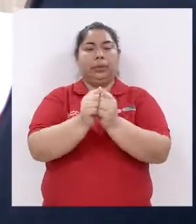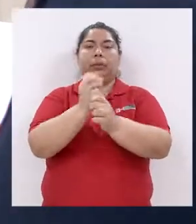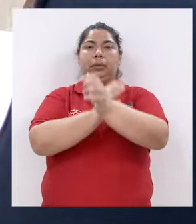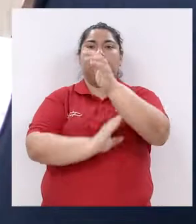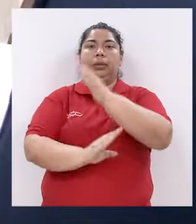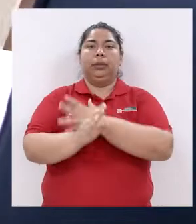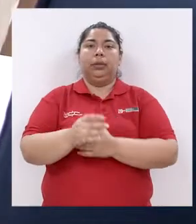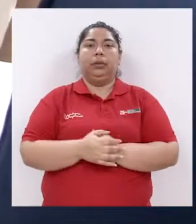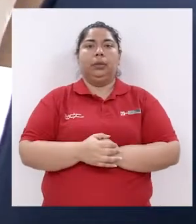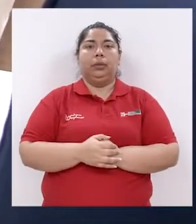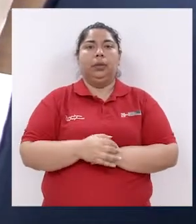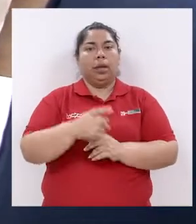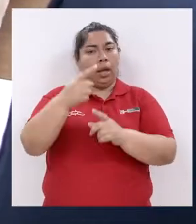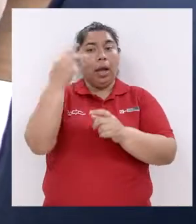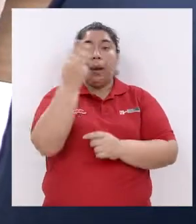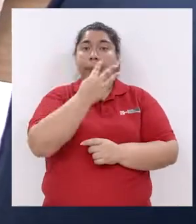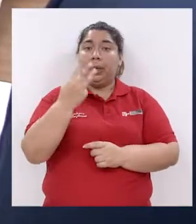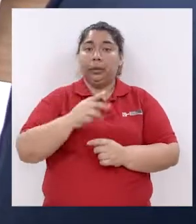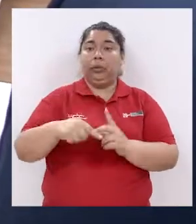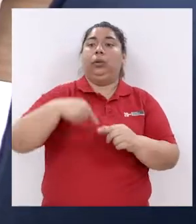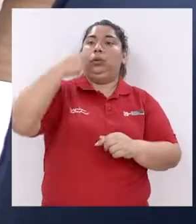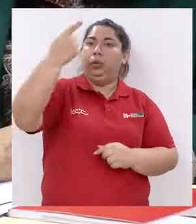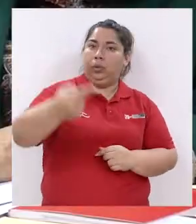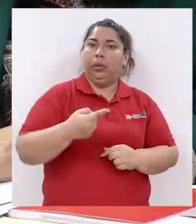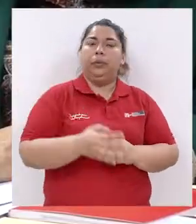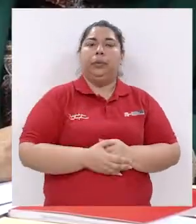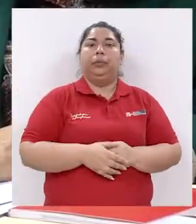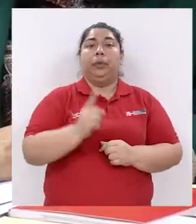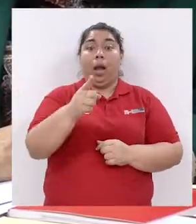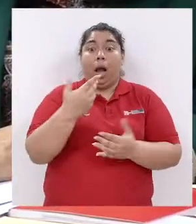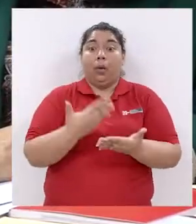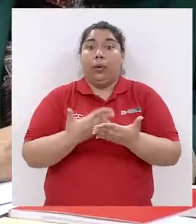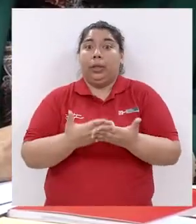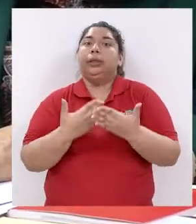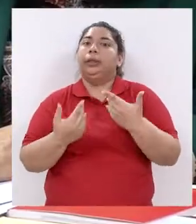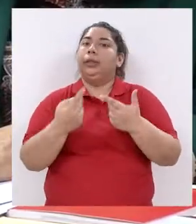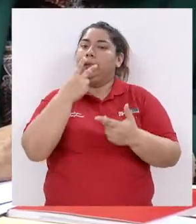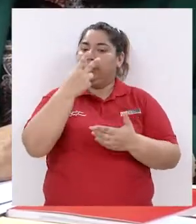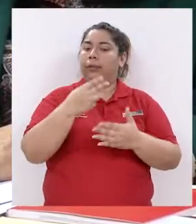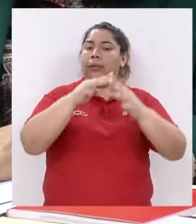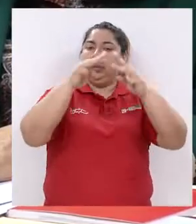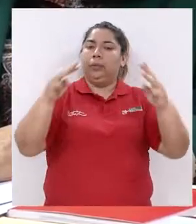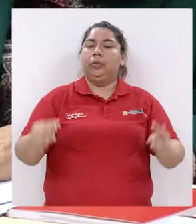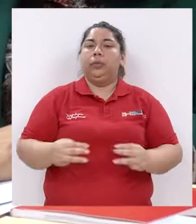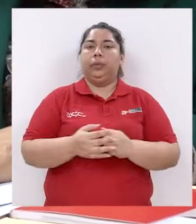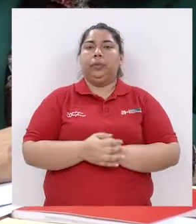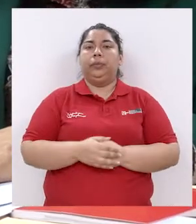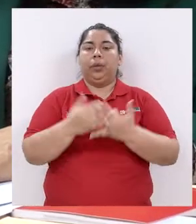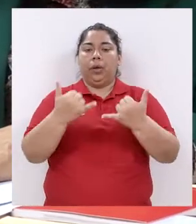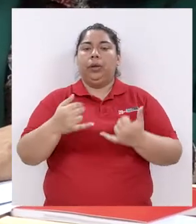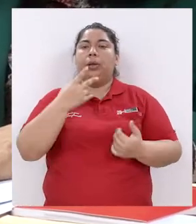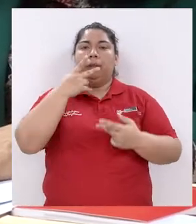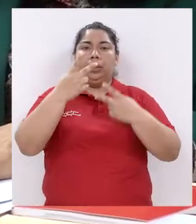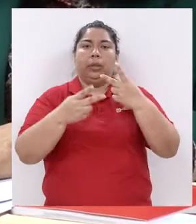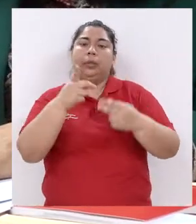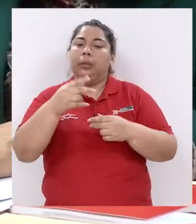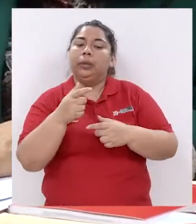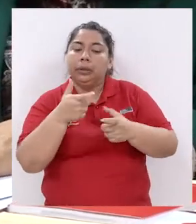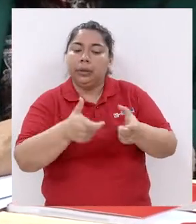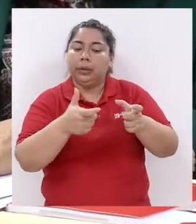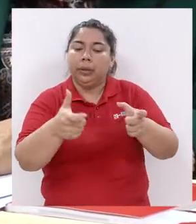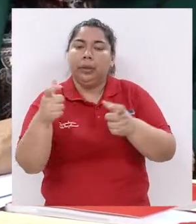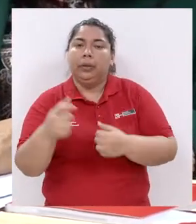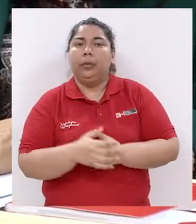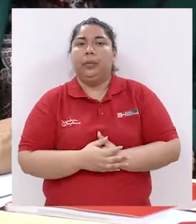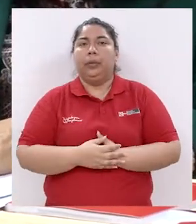con discapacidad a marzo del próximo año. Ese es el desafío que tenemos como mesa y al cual tenemos que hacerle